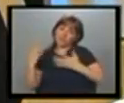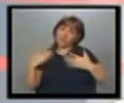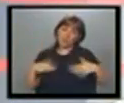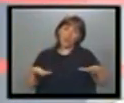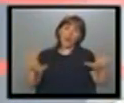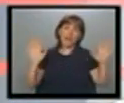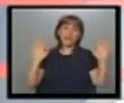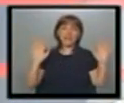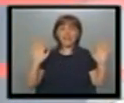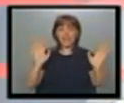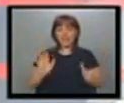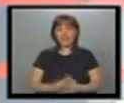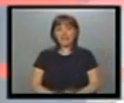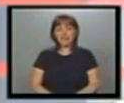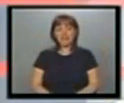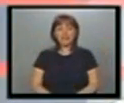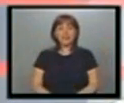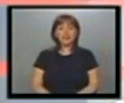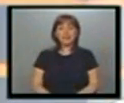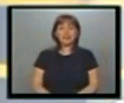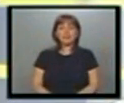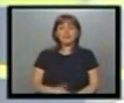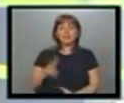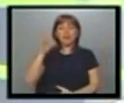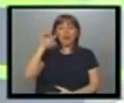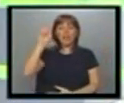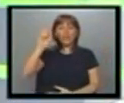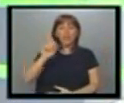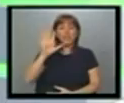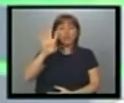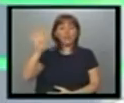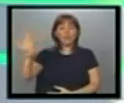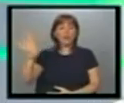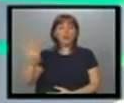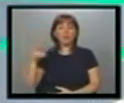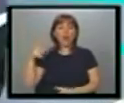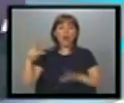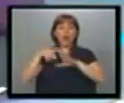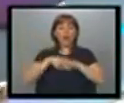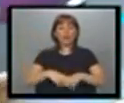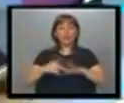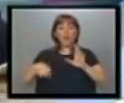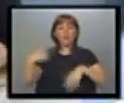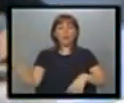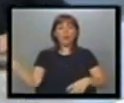Daniel. 8:54, volvemos en un ratito, no te vayas. Estamos hasta las 10.